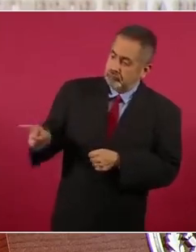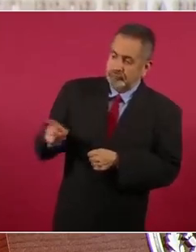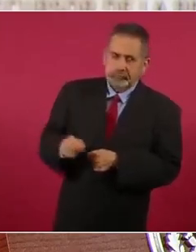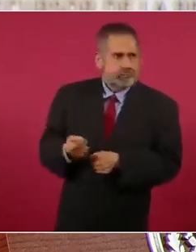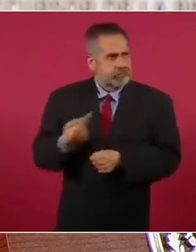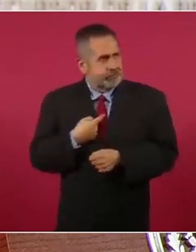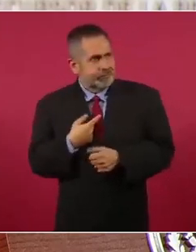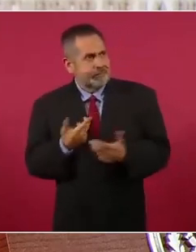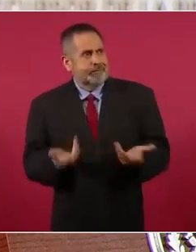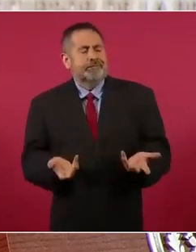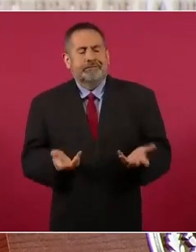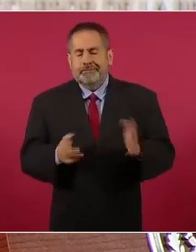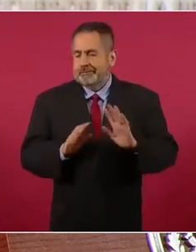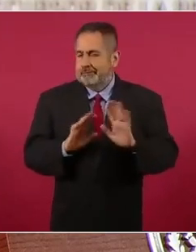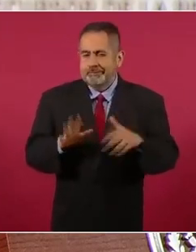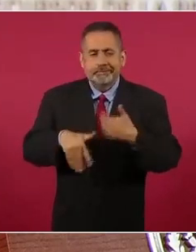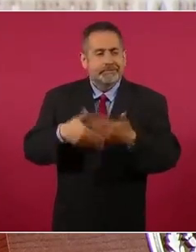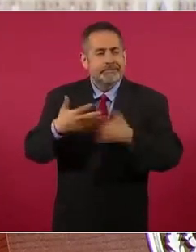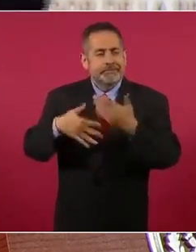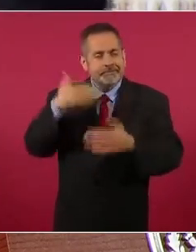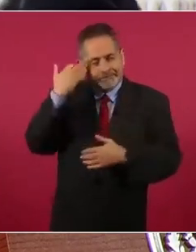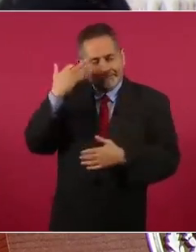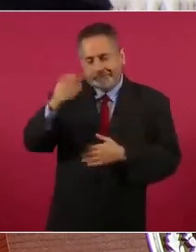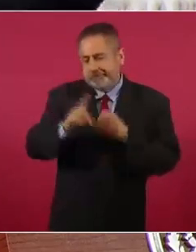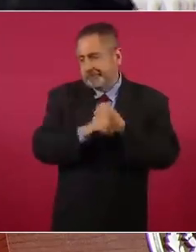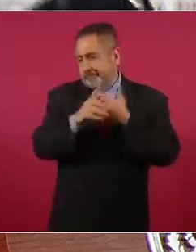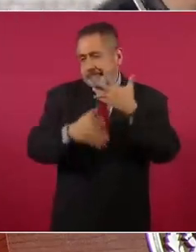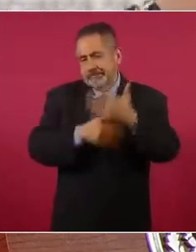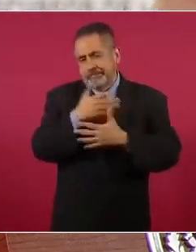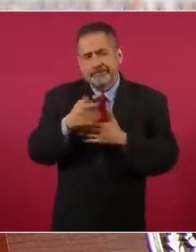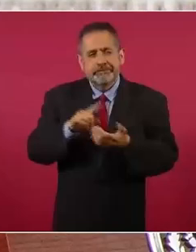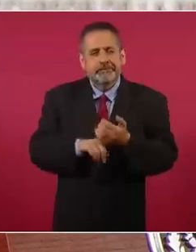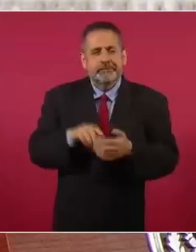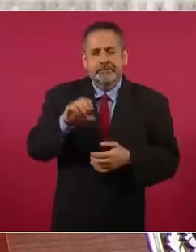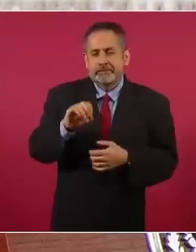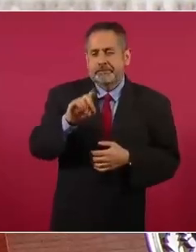Pasa el tiempo y viene todo el escándalo de Odebrecht.